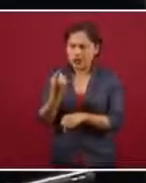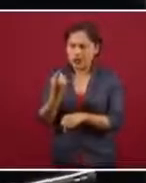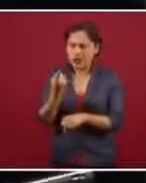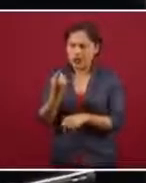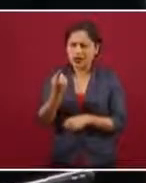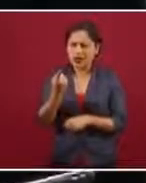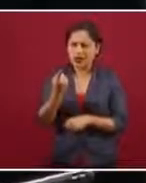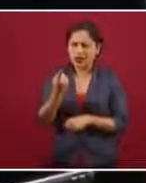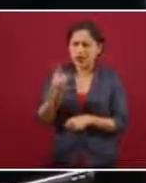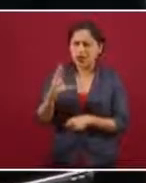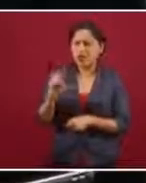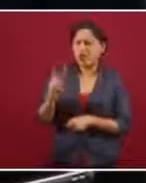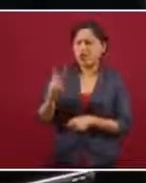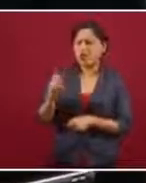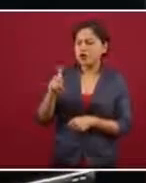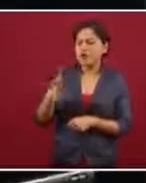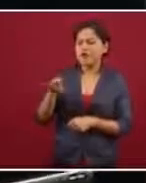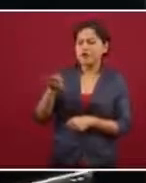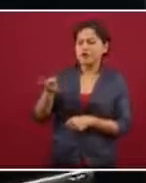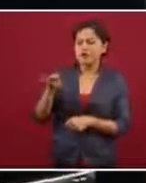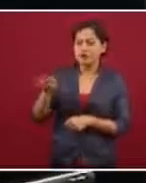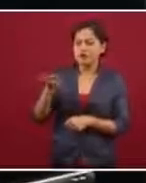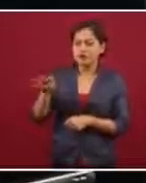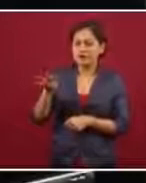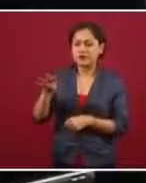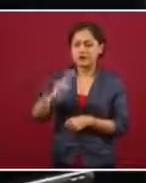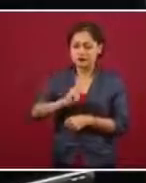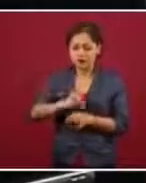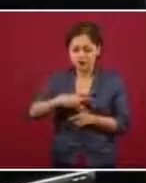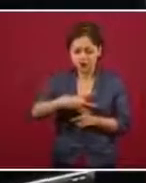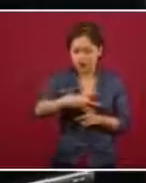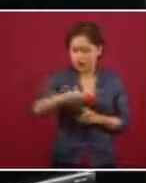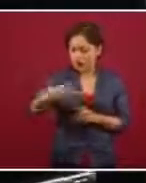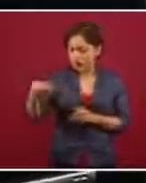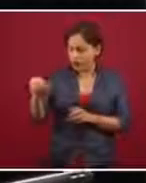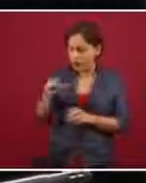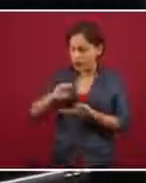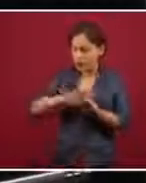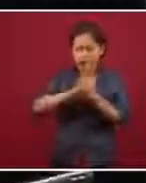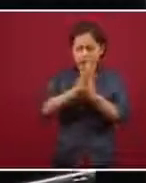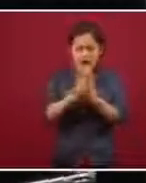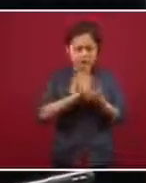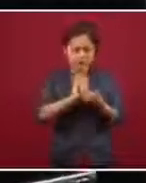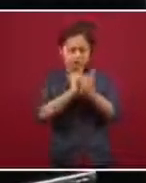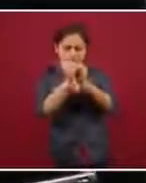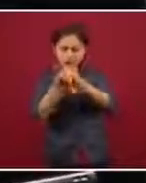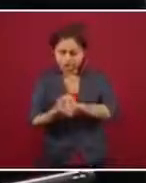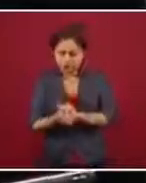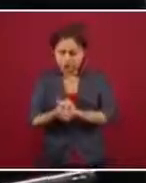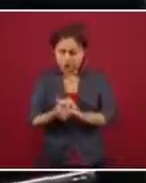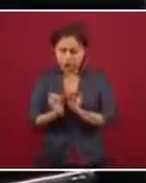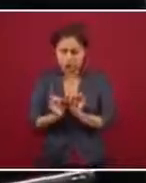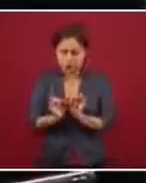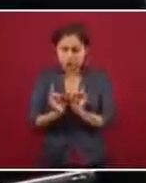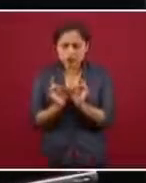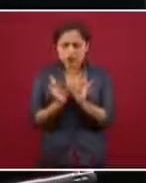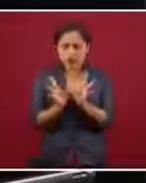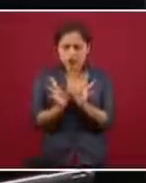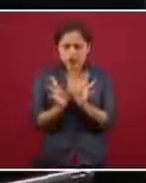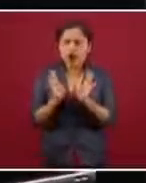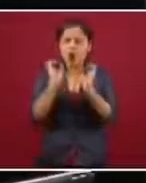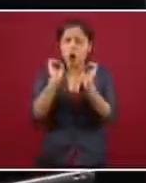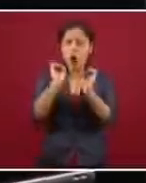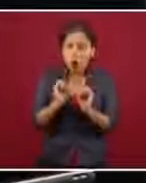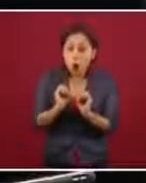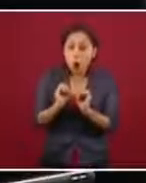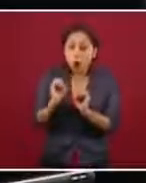el coronavirus? ¿De una manera intencional o de una manera accidental? Por estar haciendo